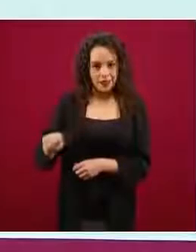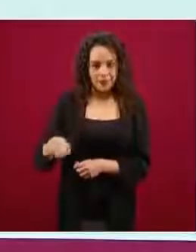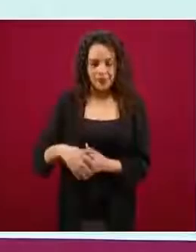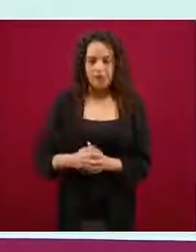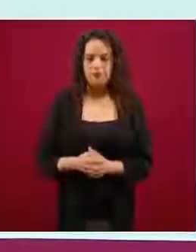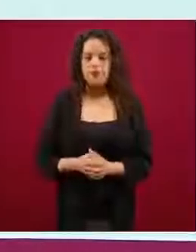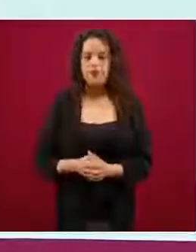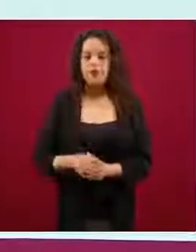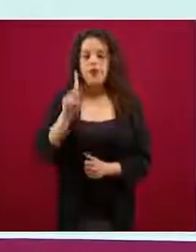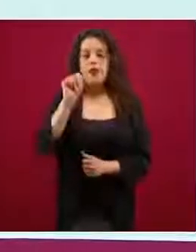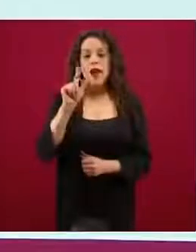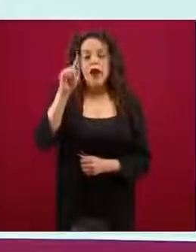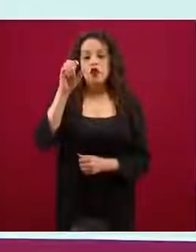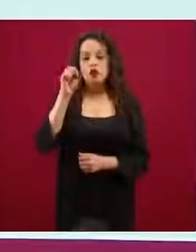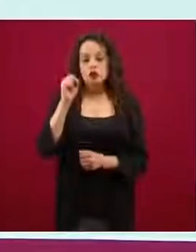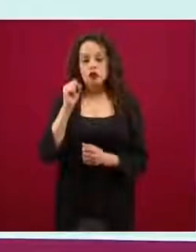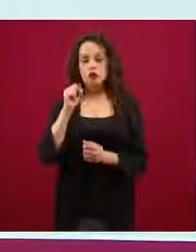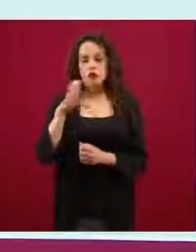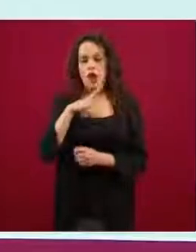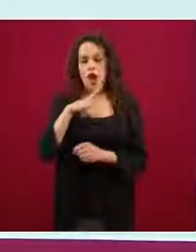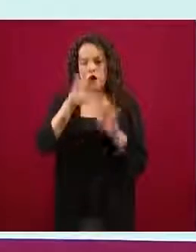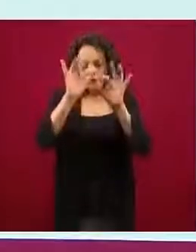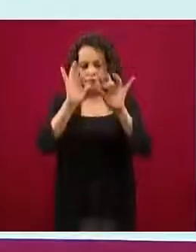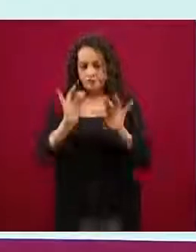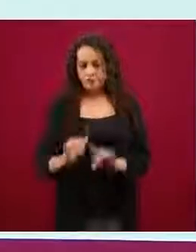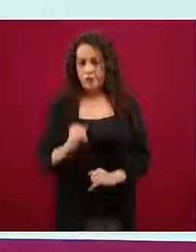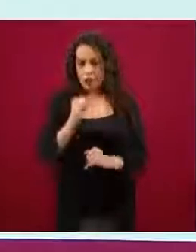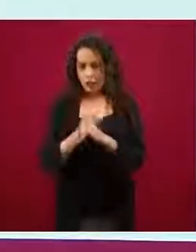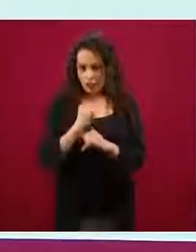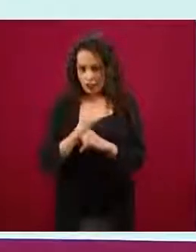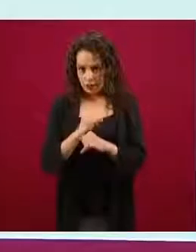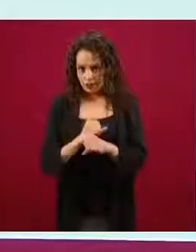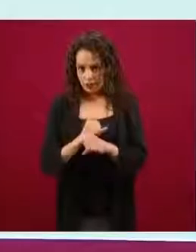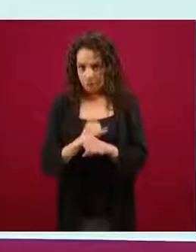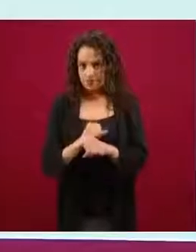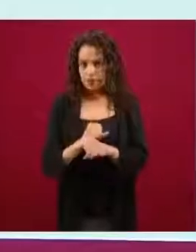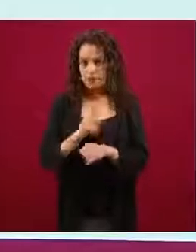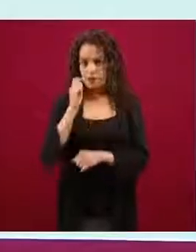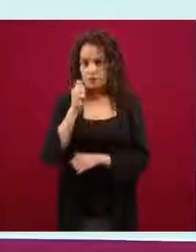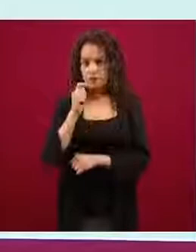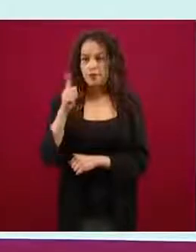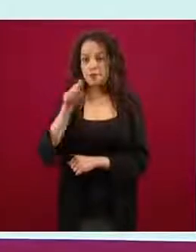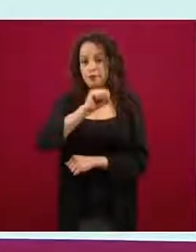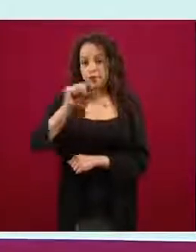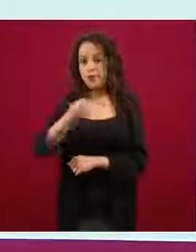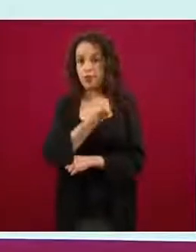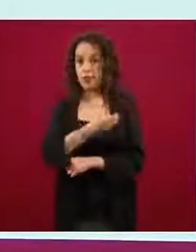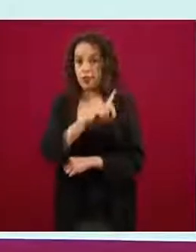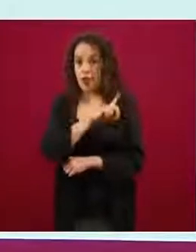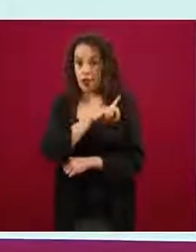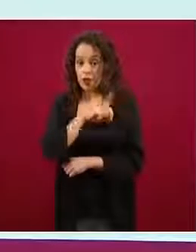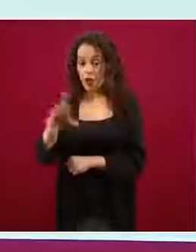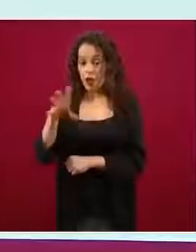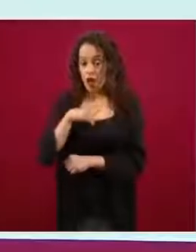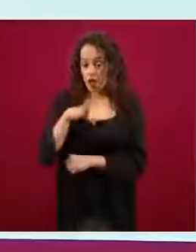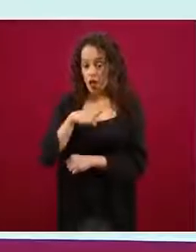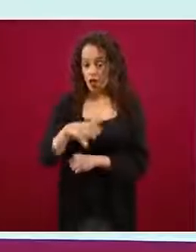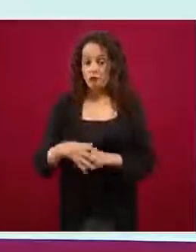que se obtiene por los servicios en línea que se están promoviendo por parte de la Secretaría de Salud